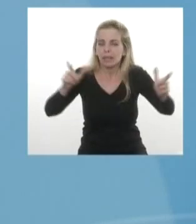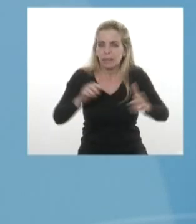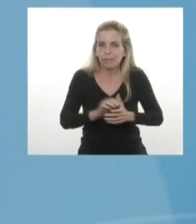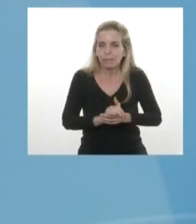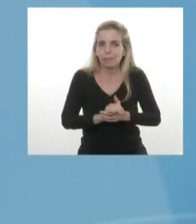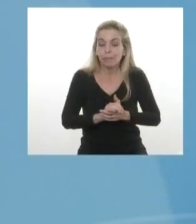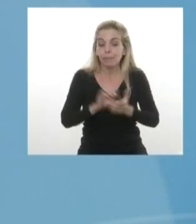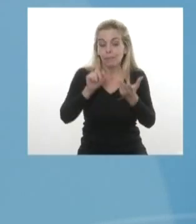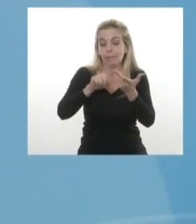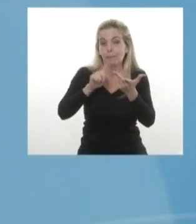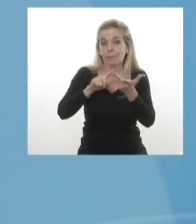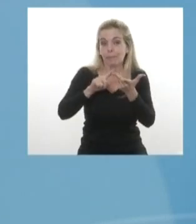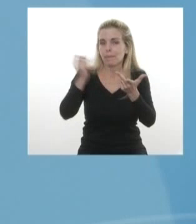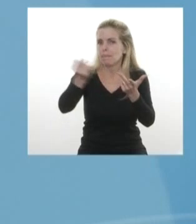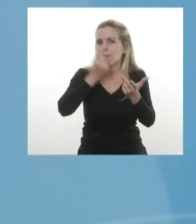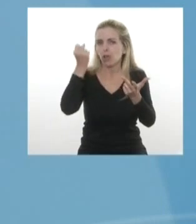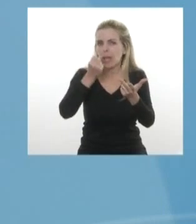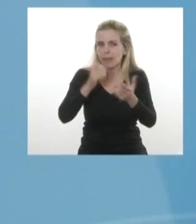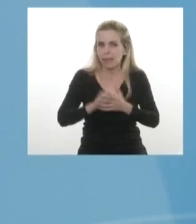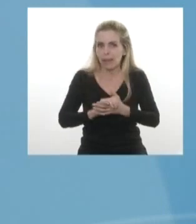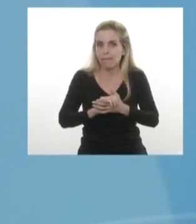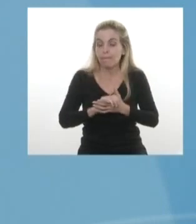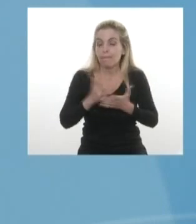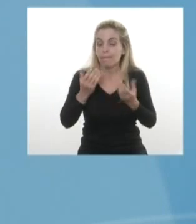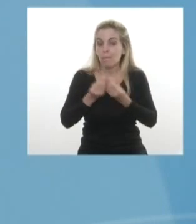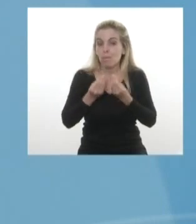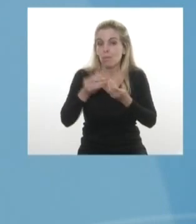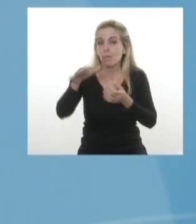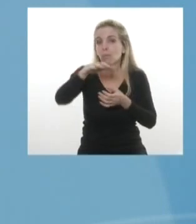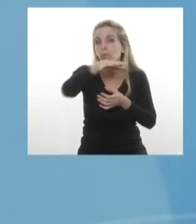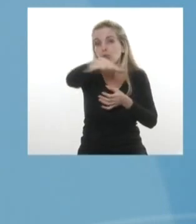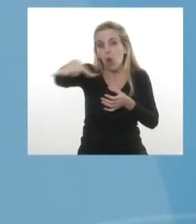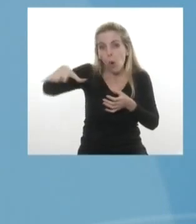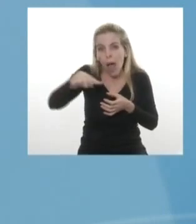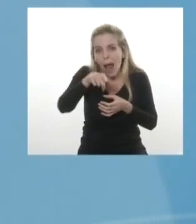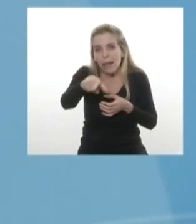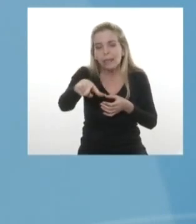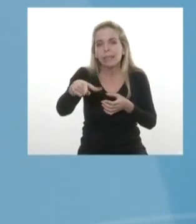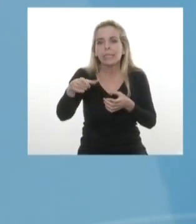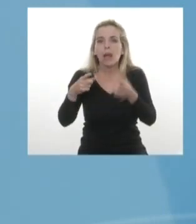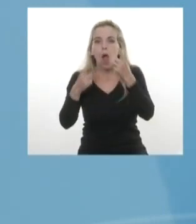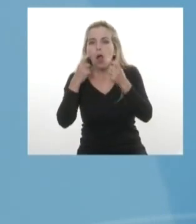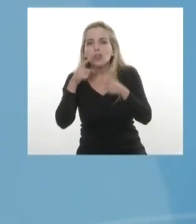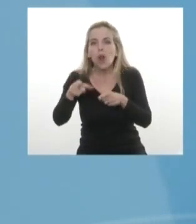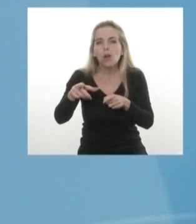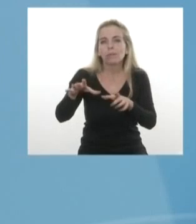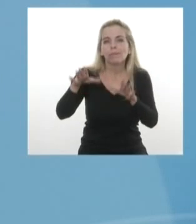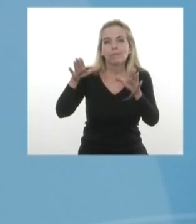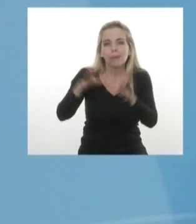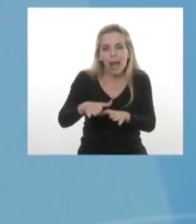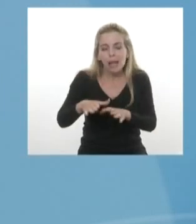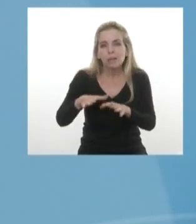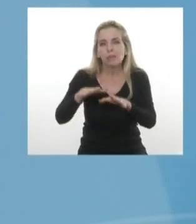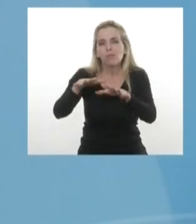Y algo fundamental, en muchos lugares los controles se relajaron, han sido